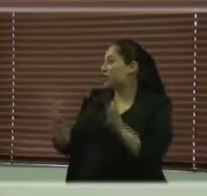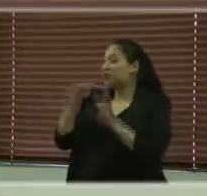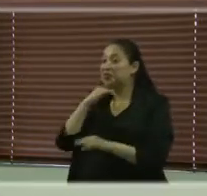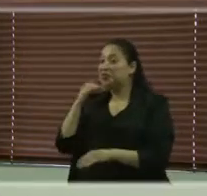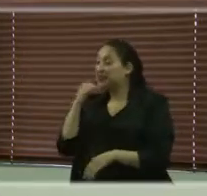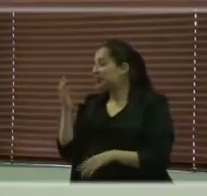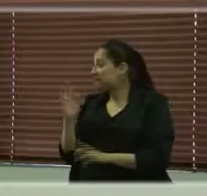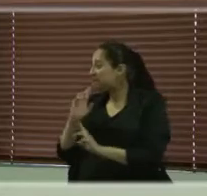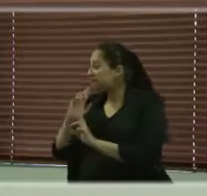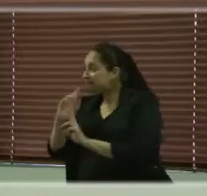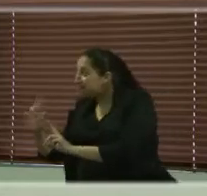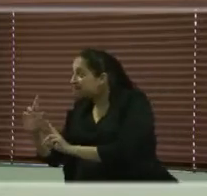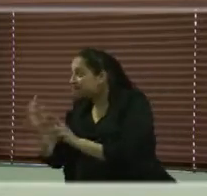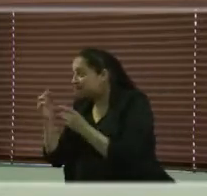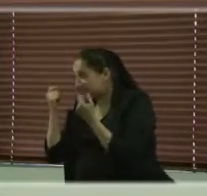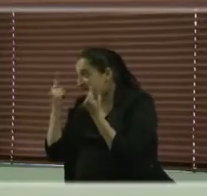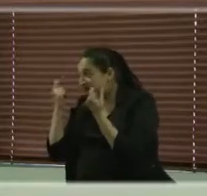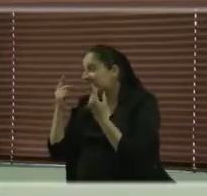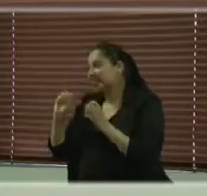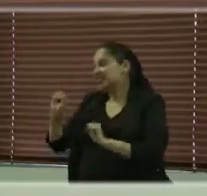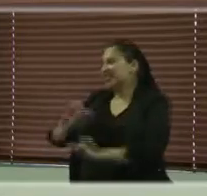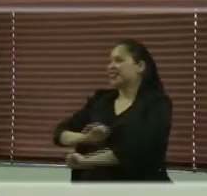respondí sí